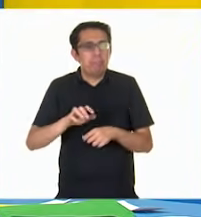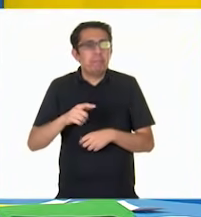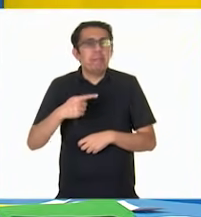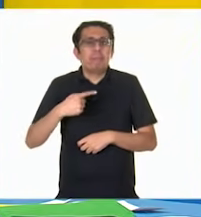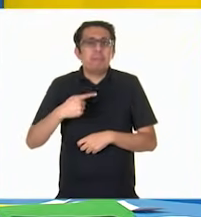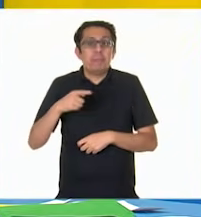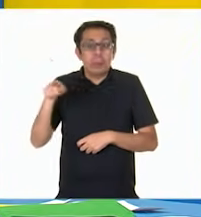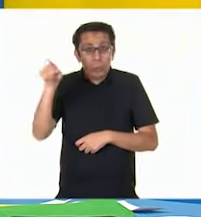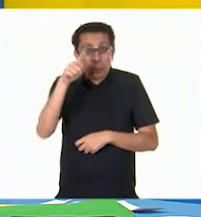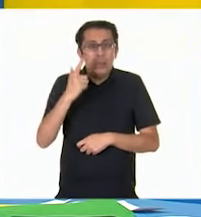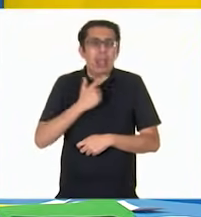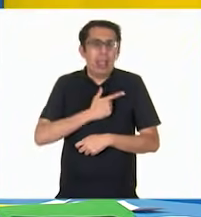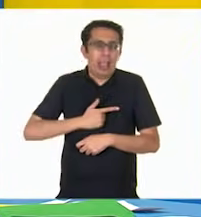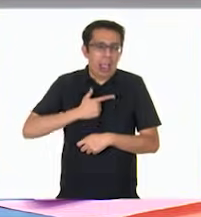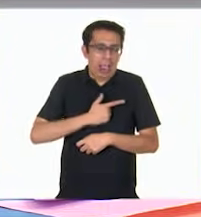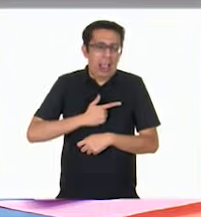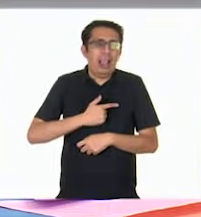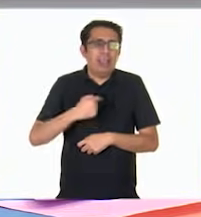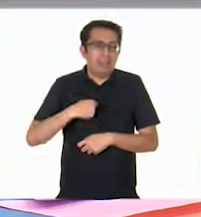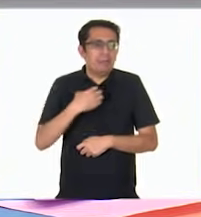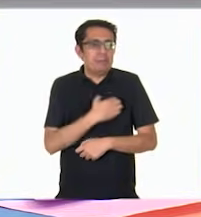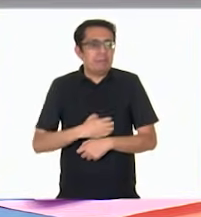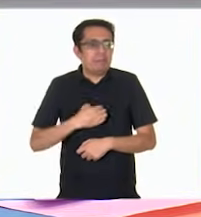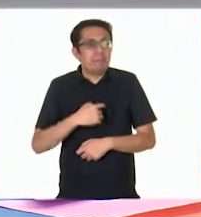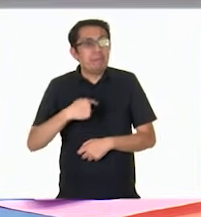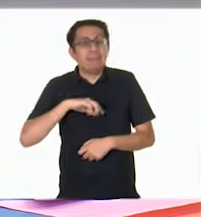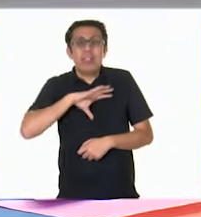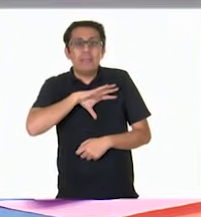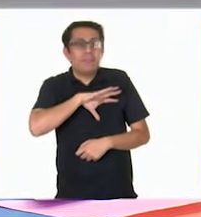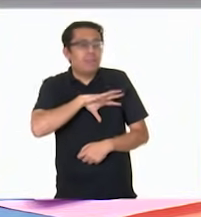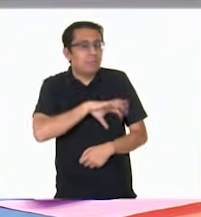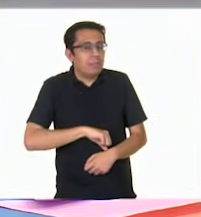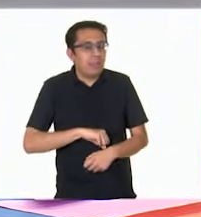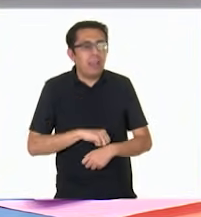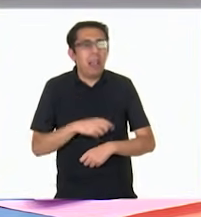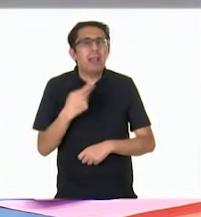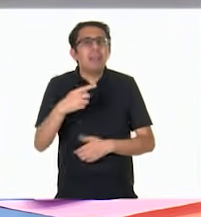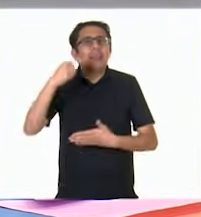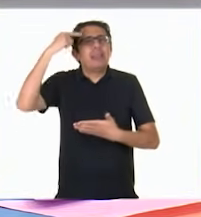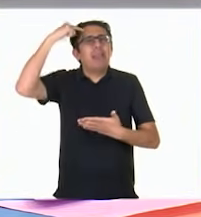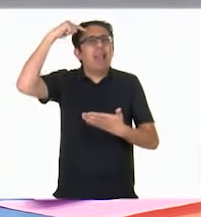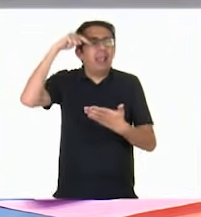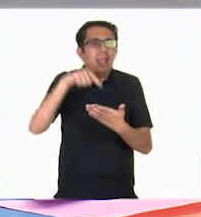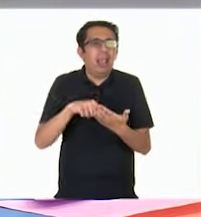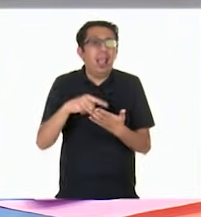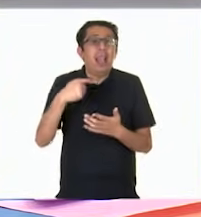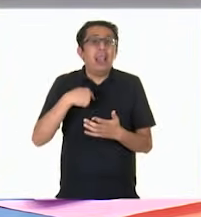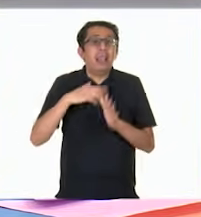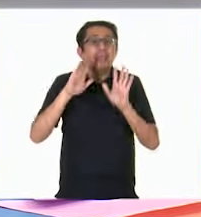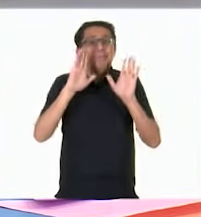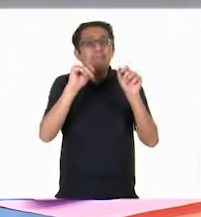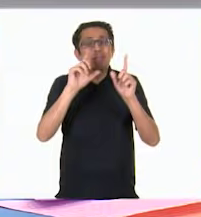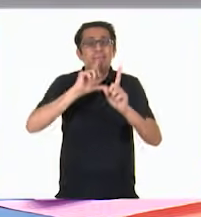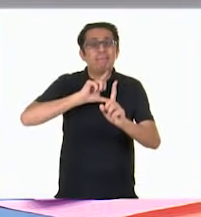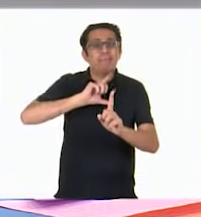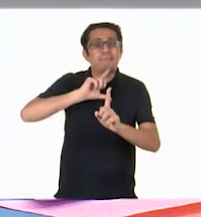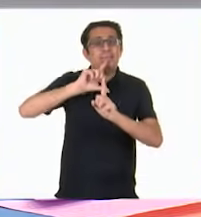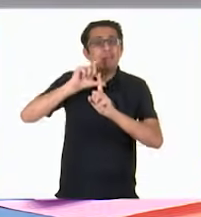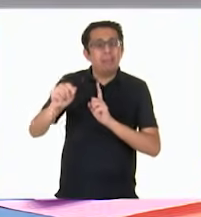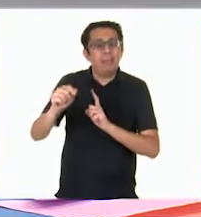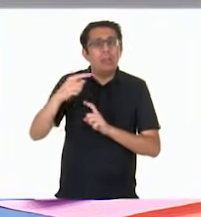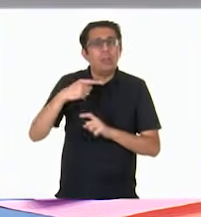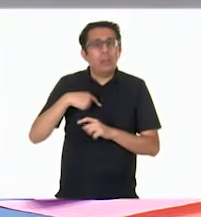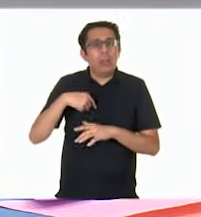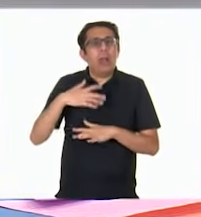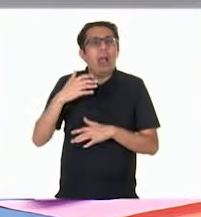les haya gustado mucho la actividad. ¡Ay, me encantó! ¿Pero qué creen? ¿Qué pasó, Ale? Pues yo me tengo que despedir porque quedé de